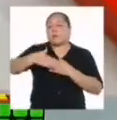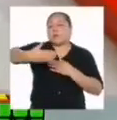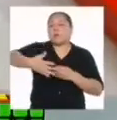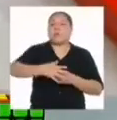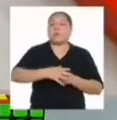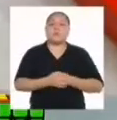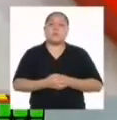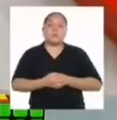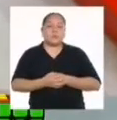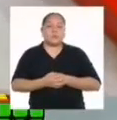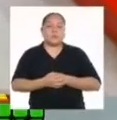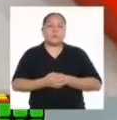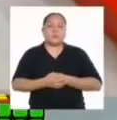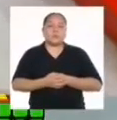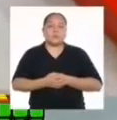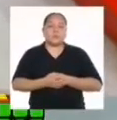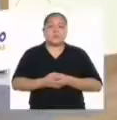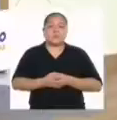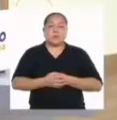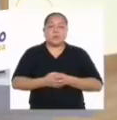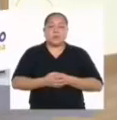después.